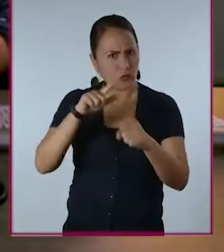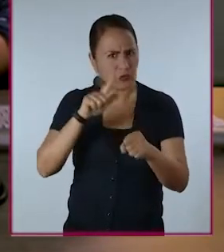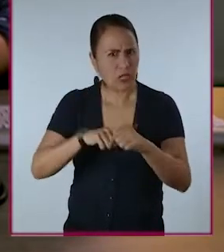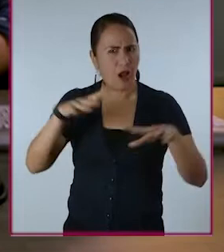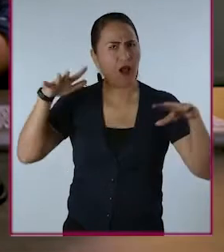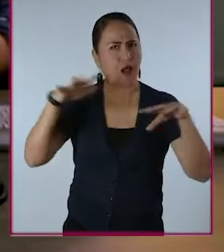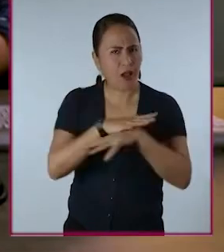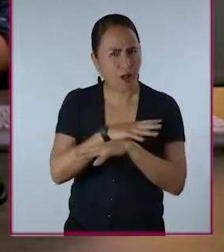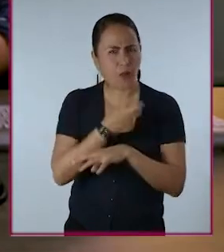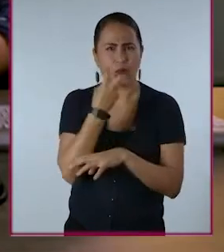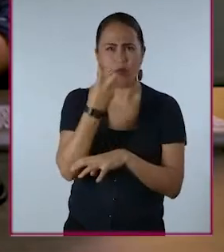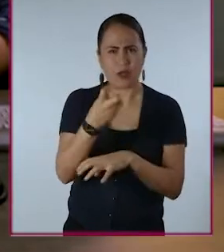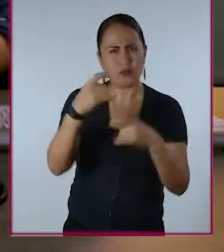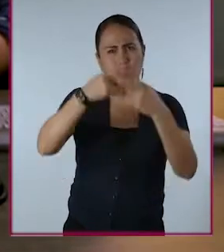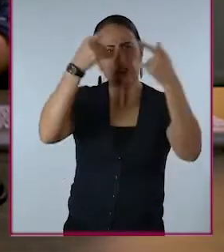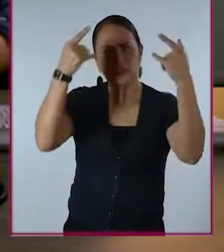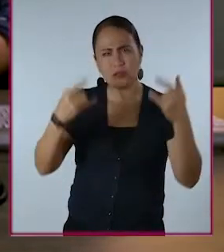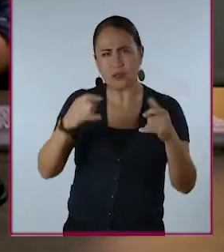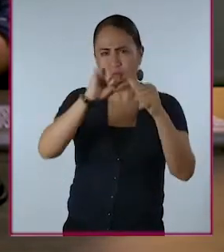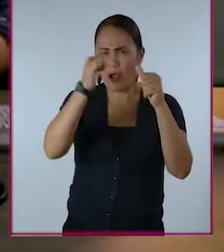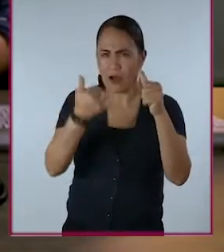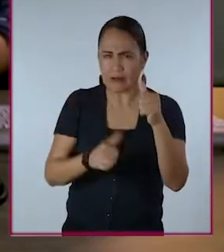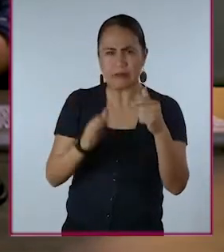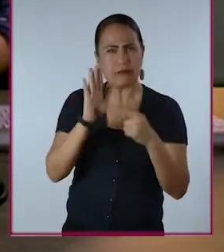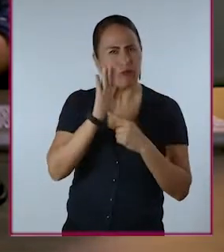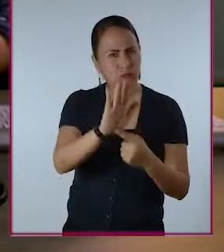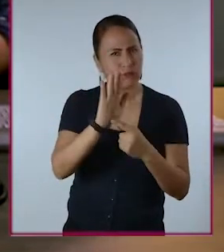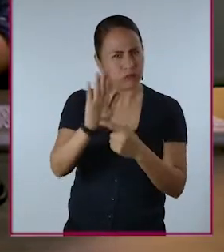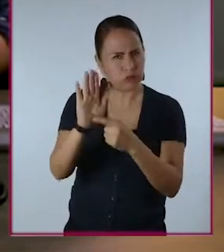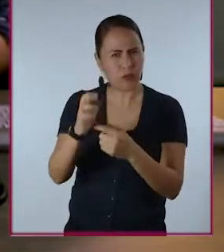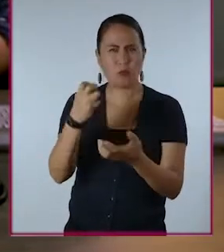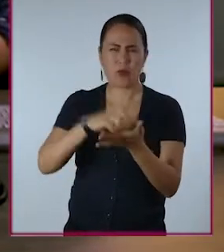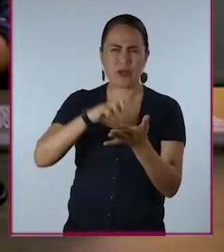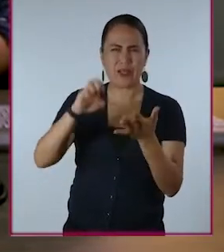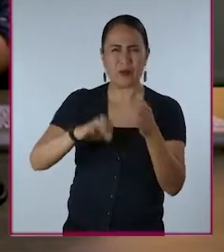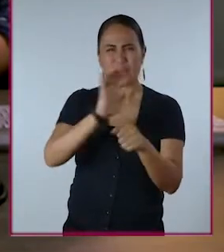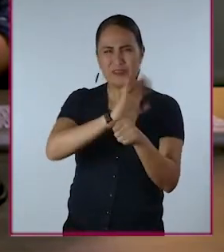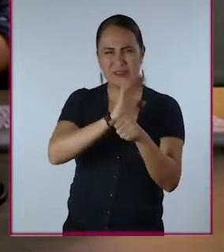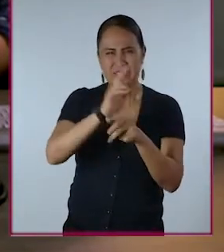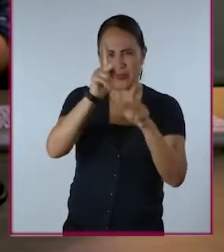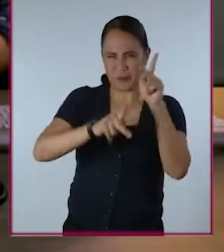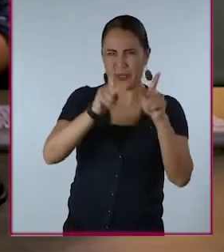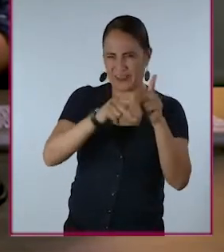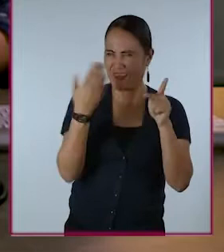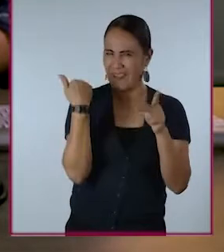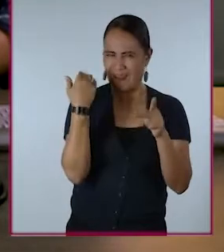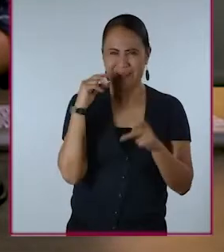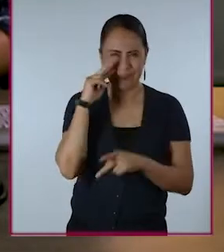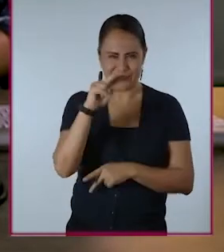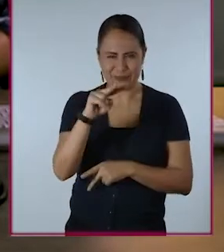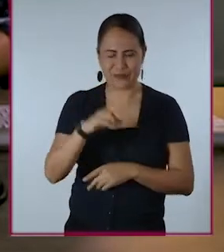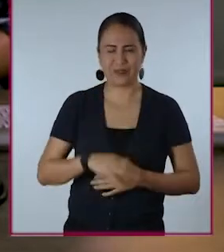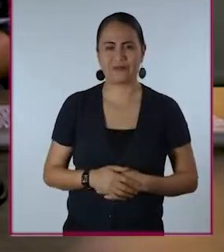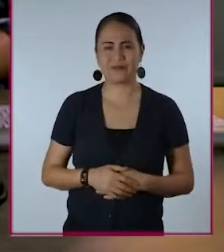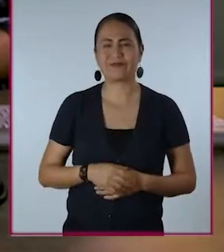significa como manifestación histórica o artística, como los segmentos de película cinematográfica que apreciamos. Me gusta la comparación de cómo se